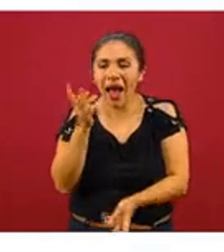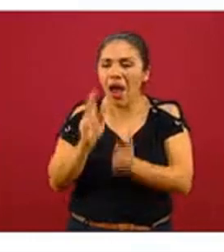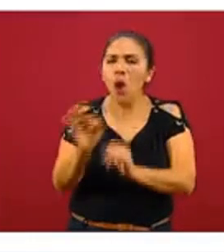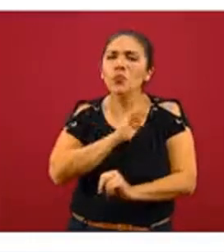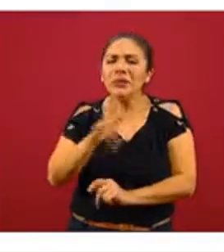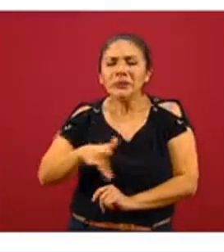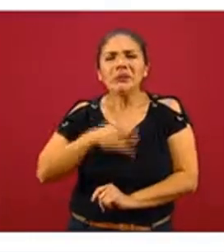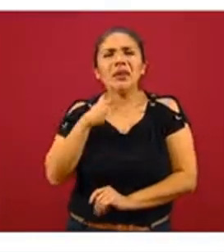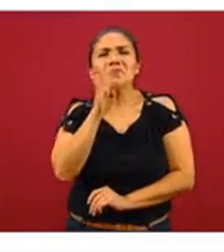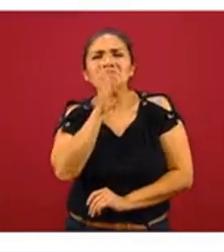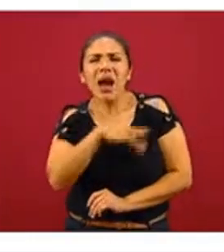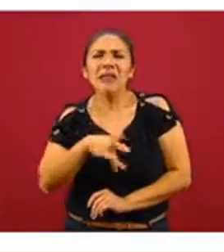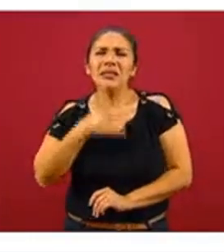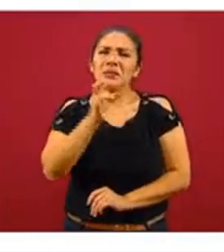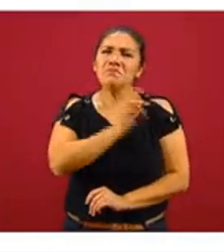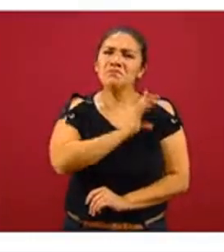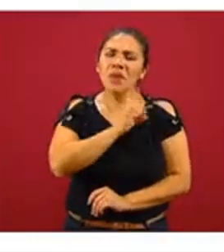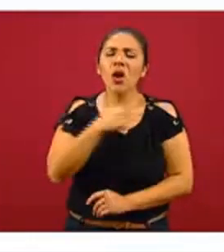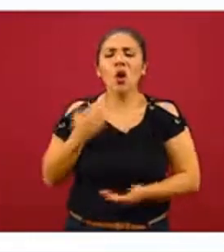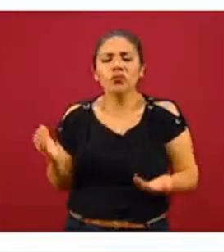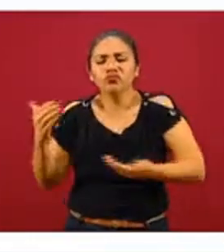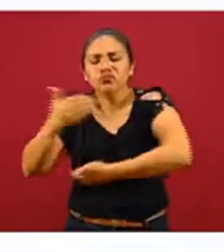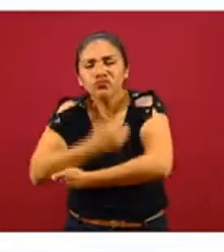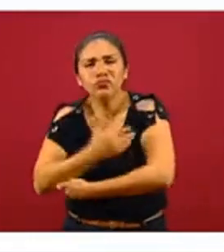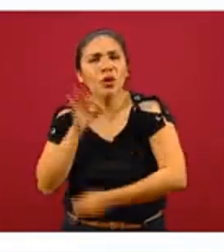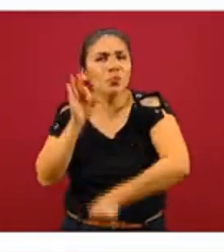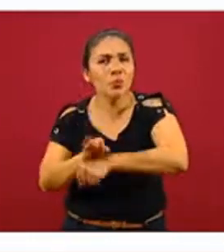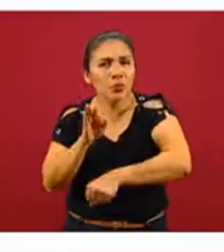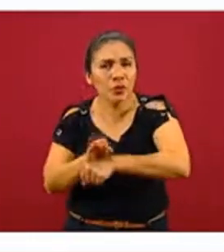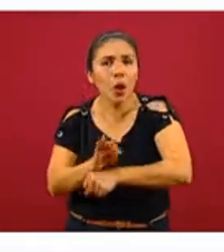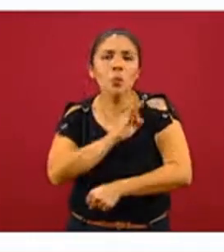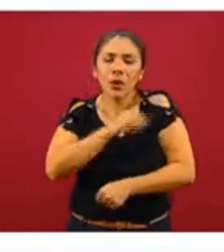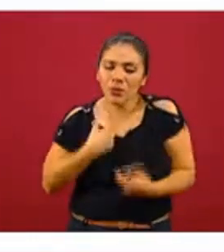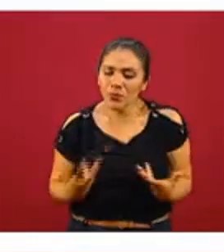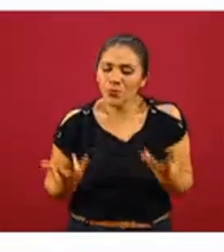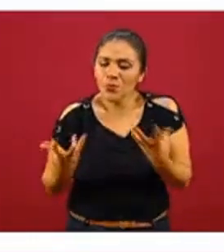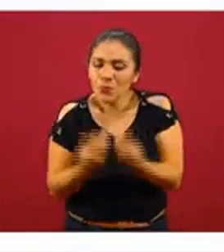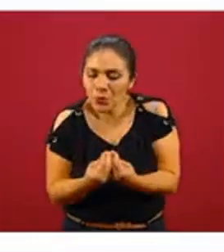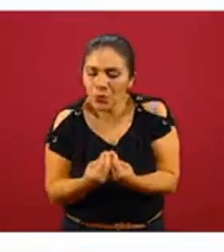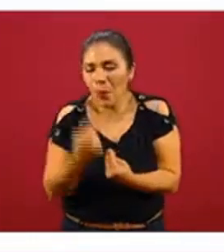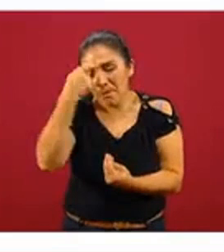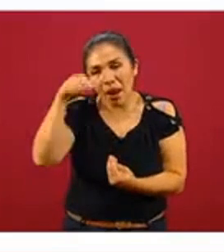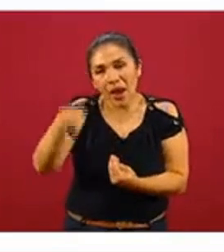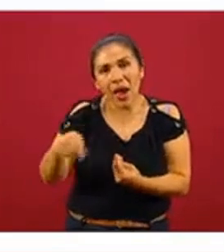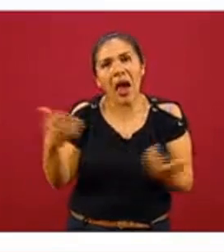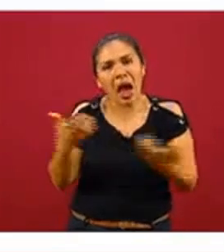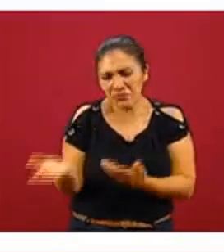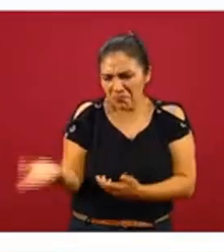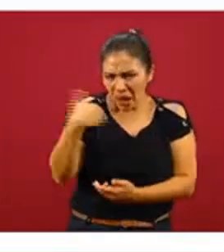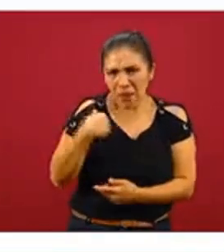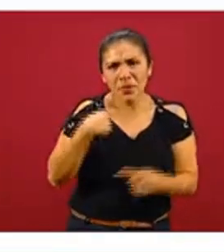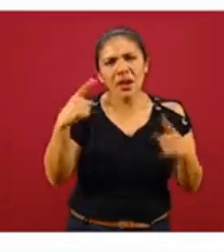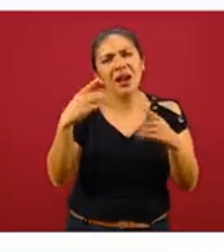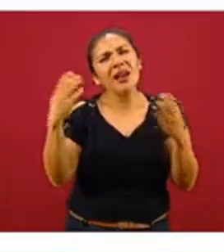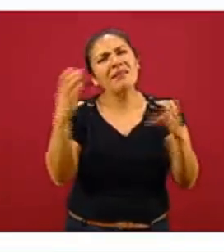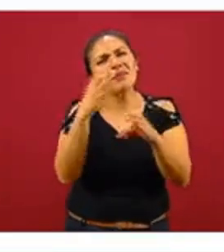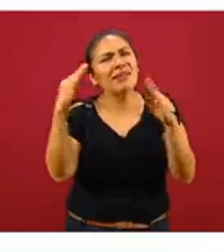en sus miedos y en sus angustias, podamos estar junto a ellos, podamos hacerlos colaborar en las tareas de la casa,